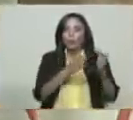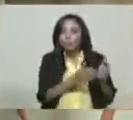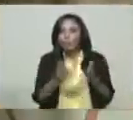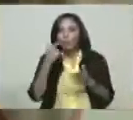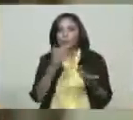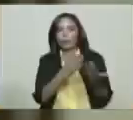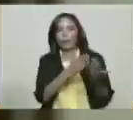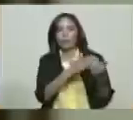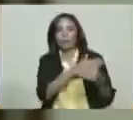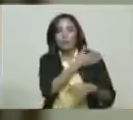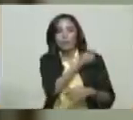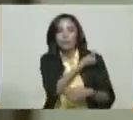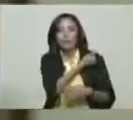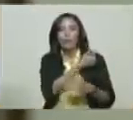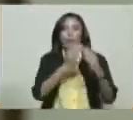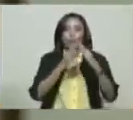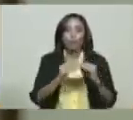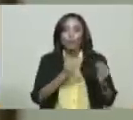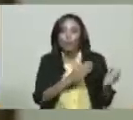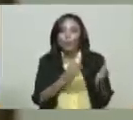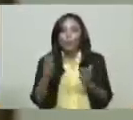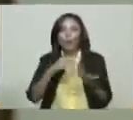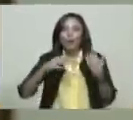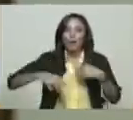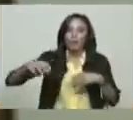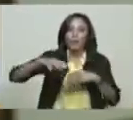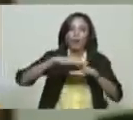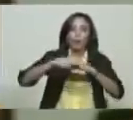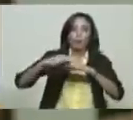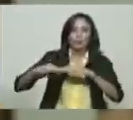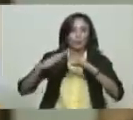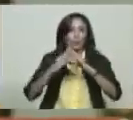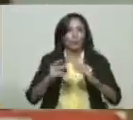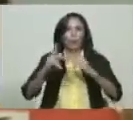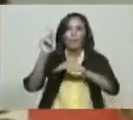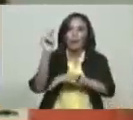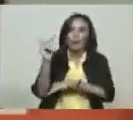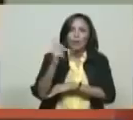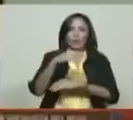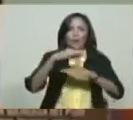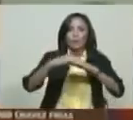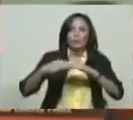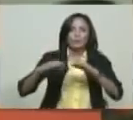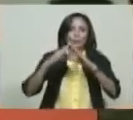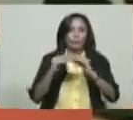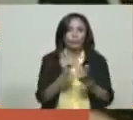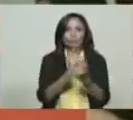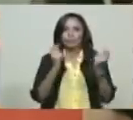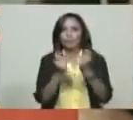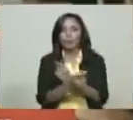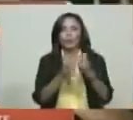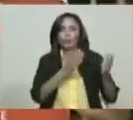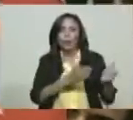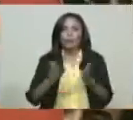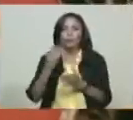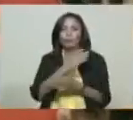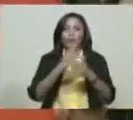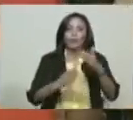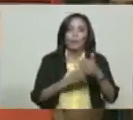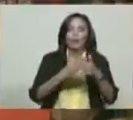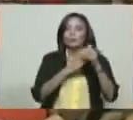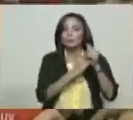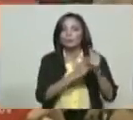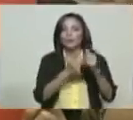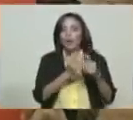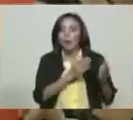la dirección nacional, las direcciones regionales, las direcciones municipales, parroquiales, y de construcción de sus nuevas estructuras de base,